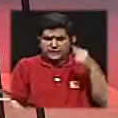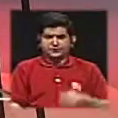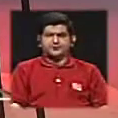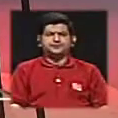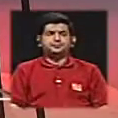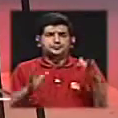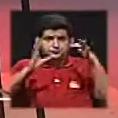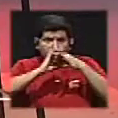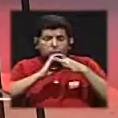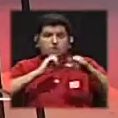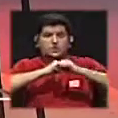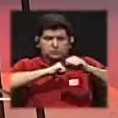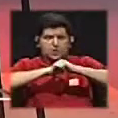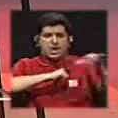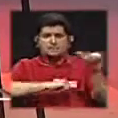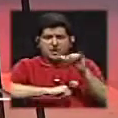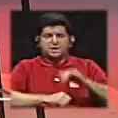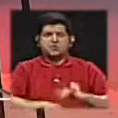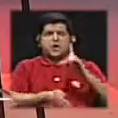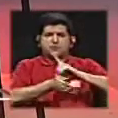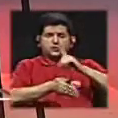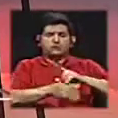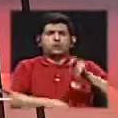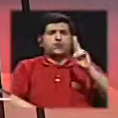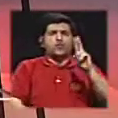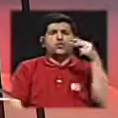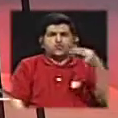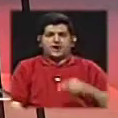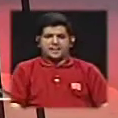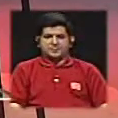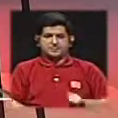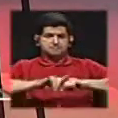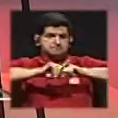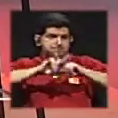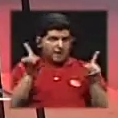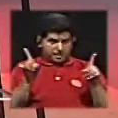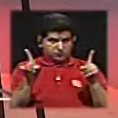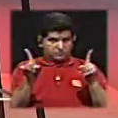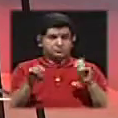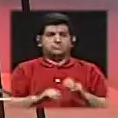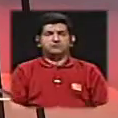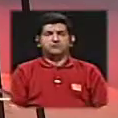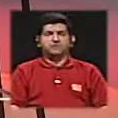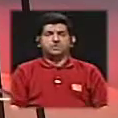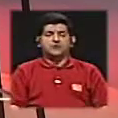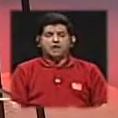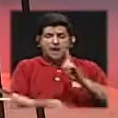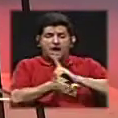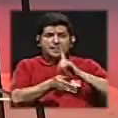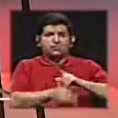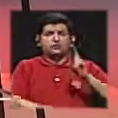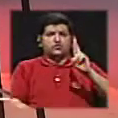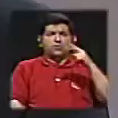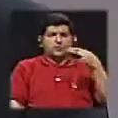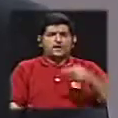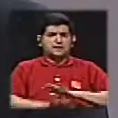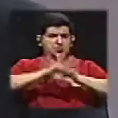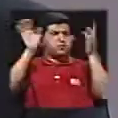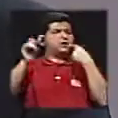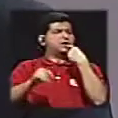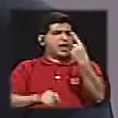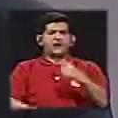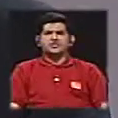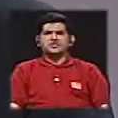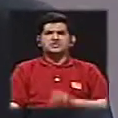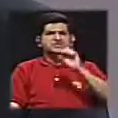se unieron a la campaña también del doctor Hernández. Sin embargo, el doctor Hernández fue explícito